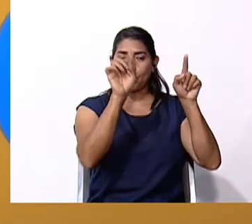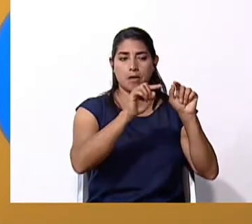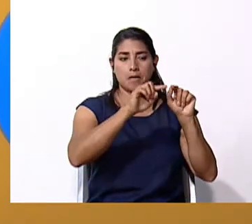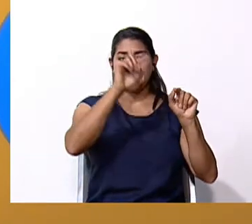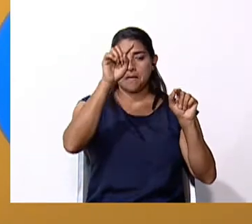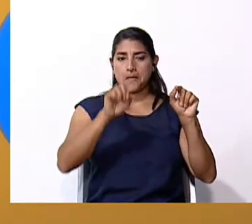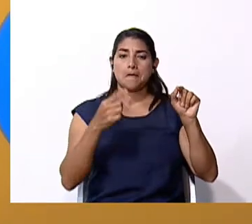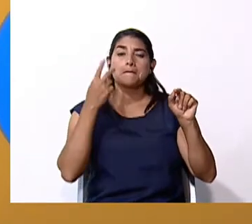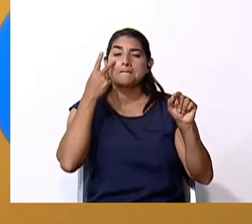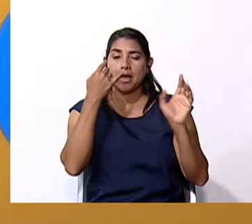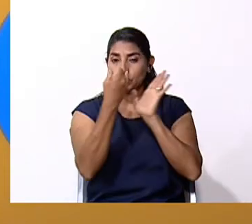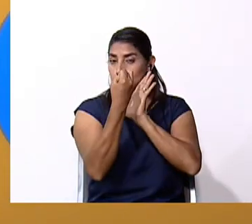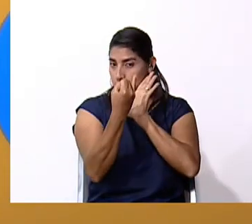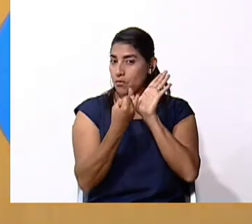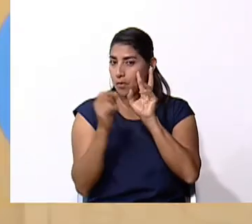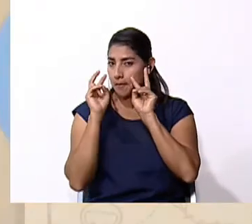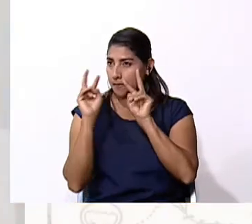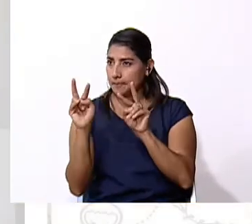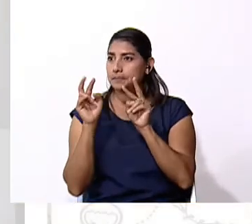Vamos a observar.